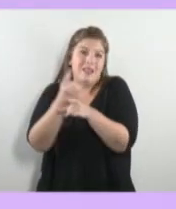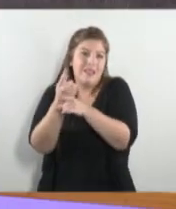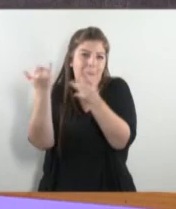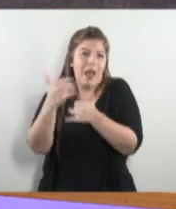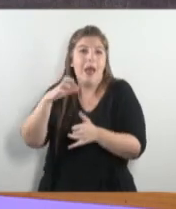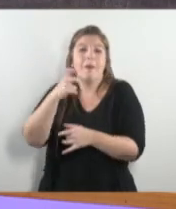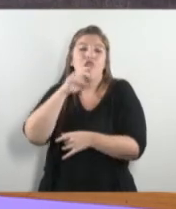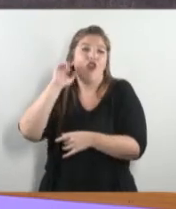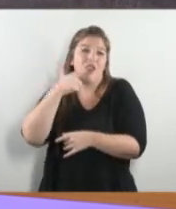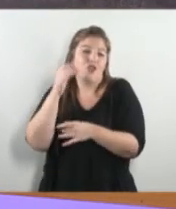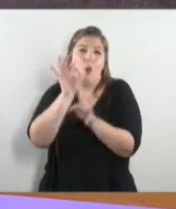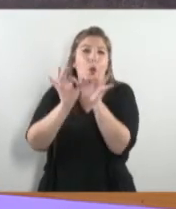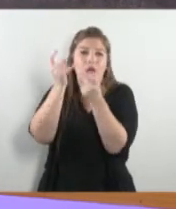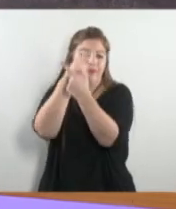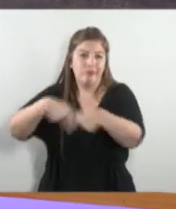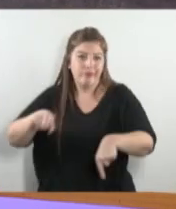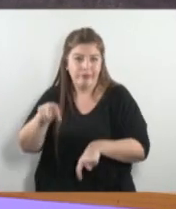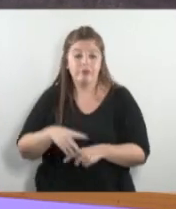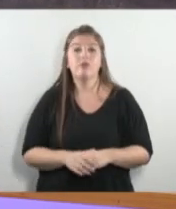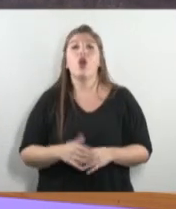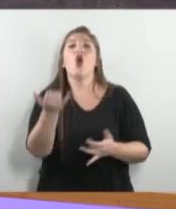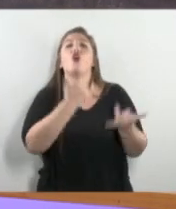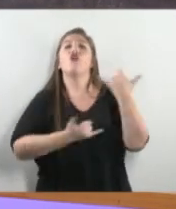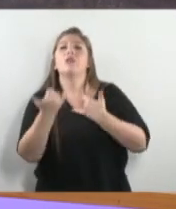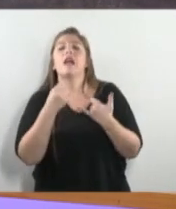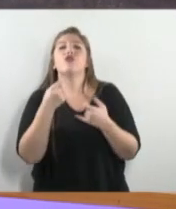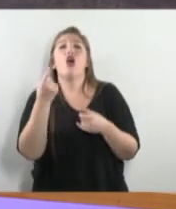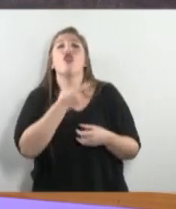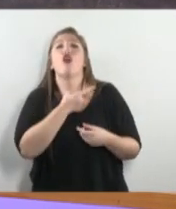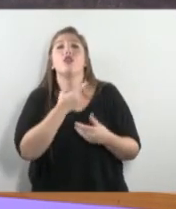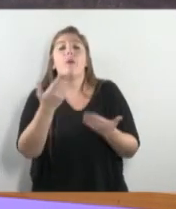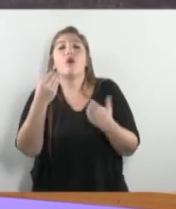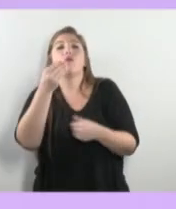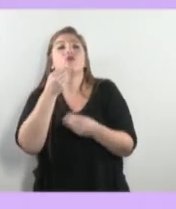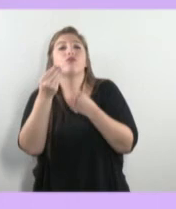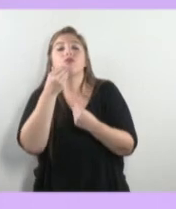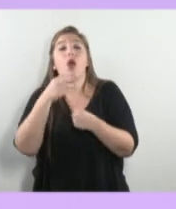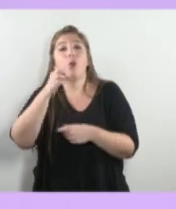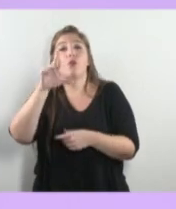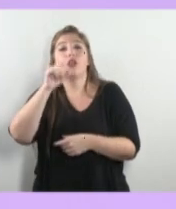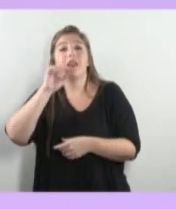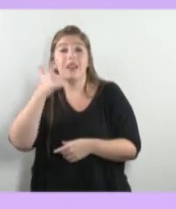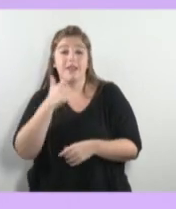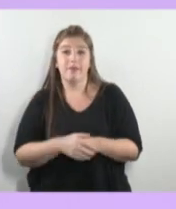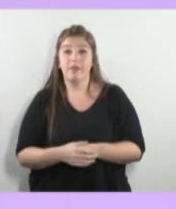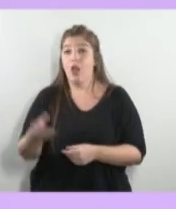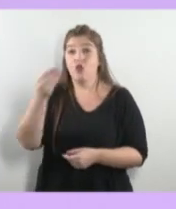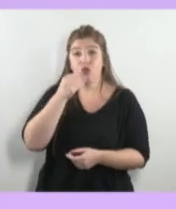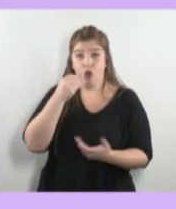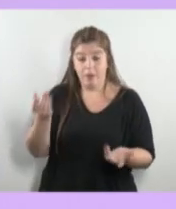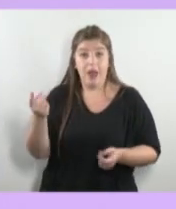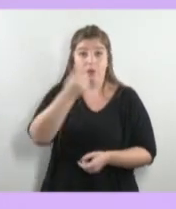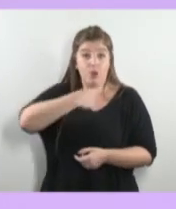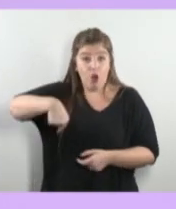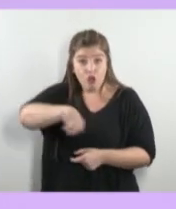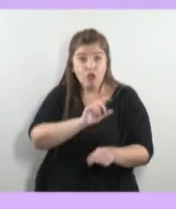Vuelta. Bueno, contanos de dónde podemos obtener entonces en el mundo alimentario las proteínas. De los alimentos. O sea, nosotros las